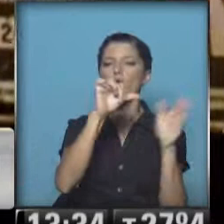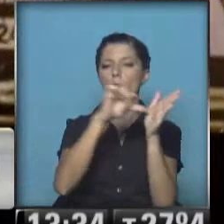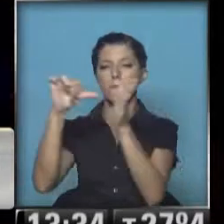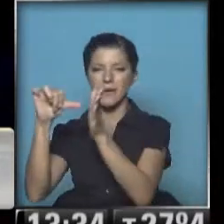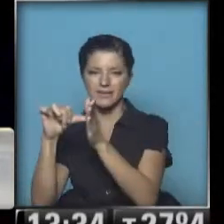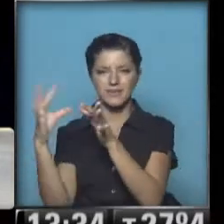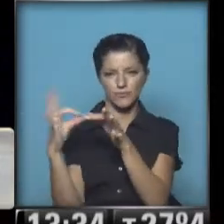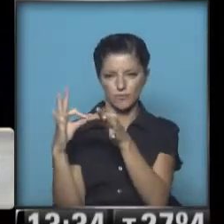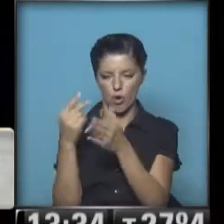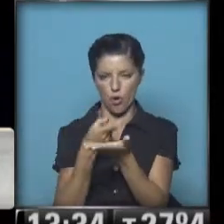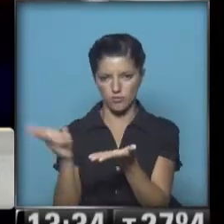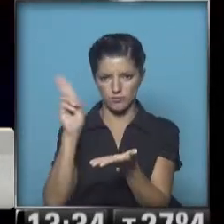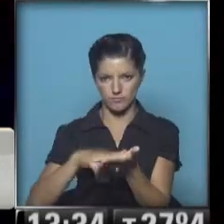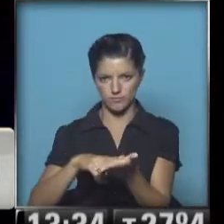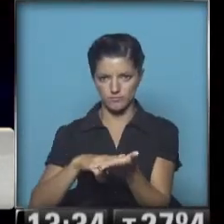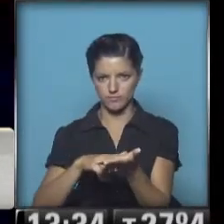pueblos.